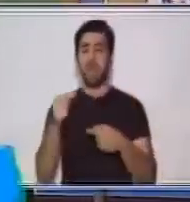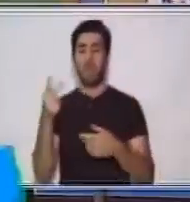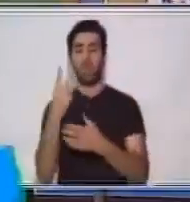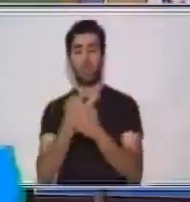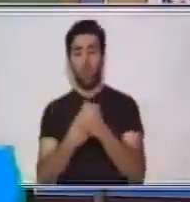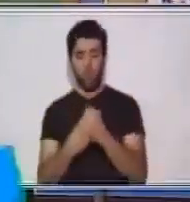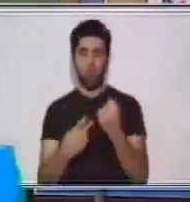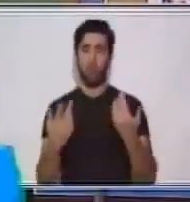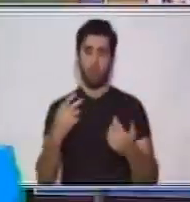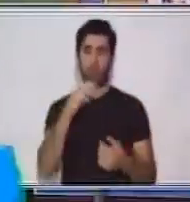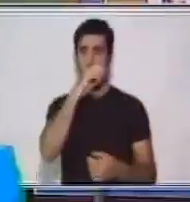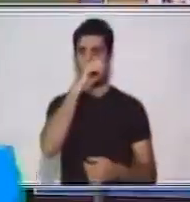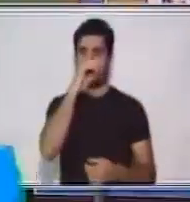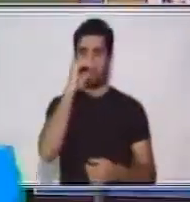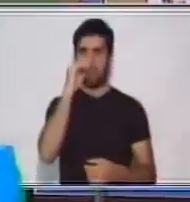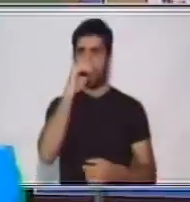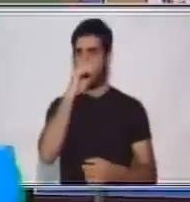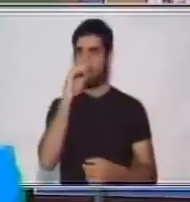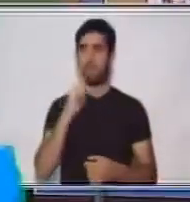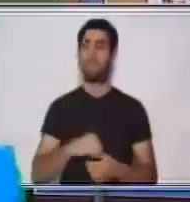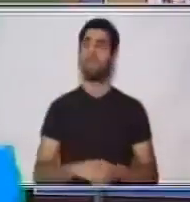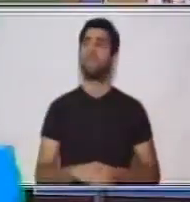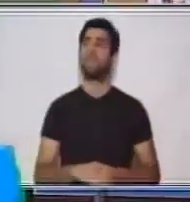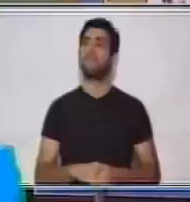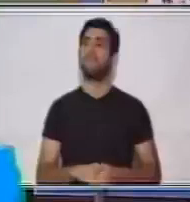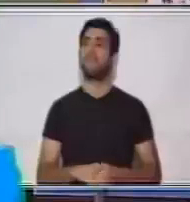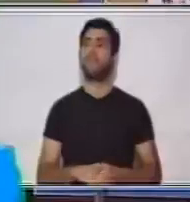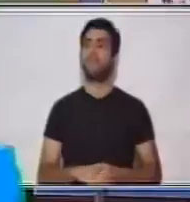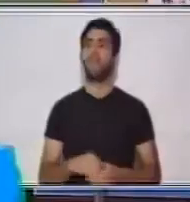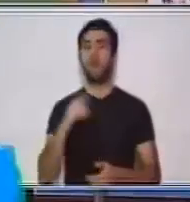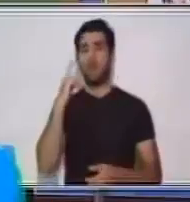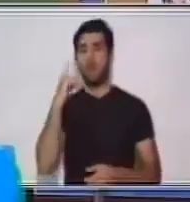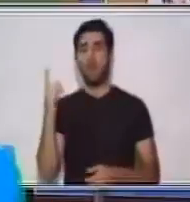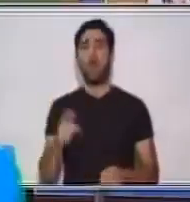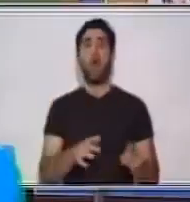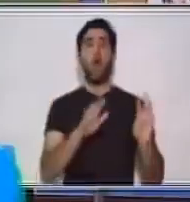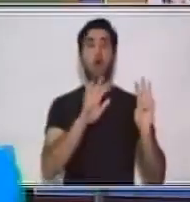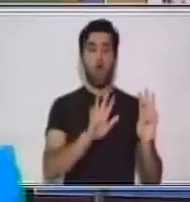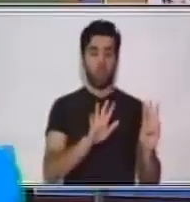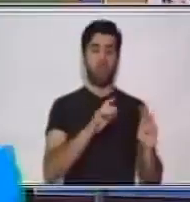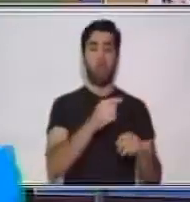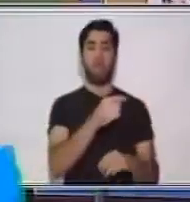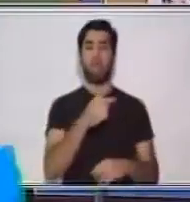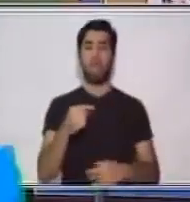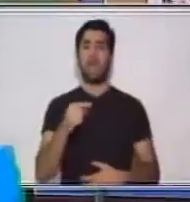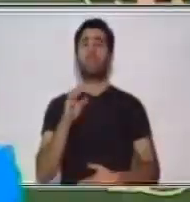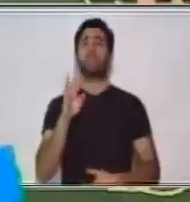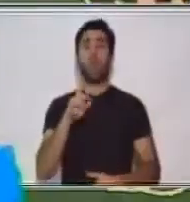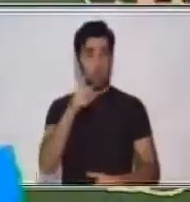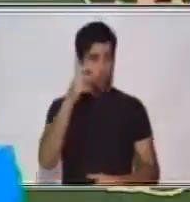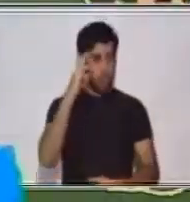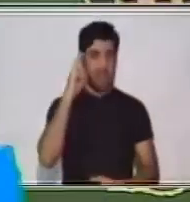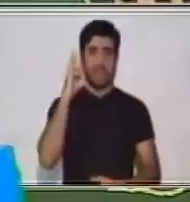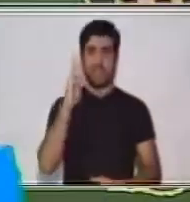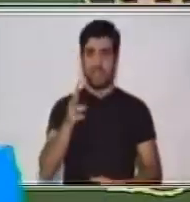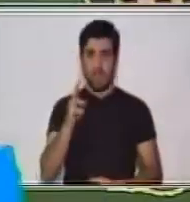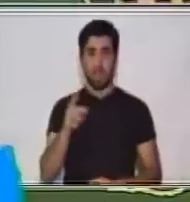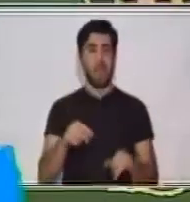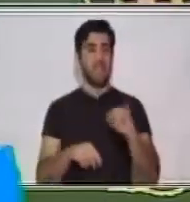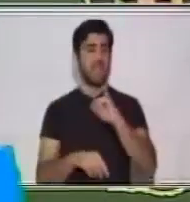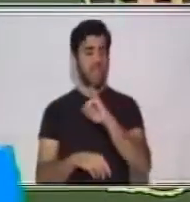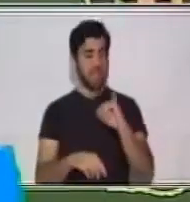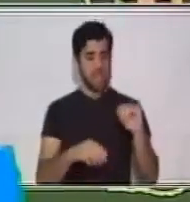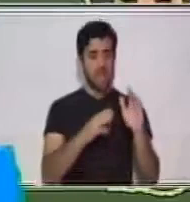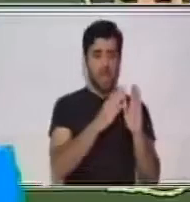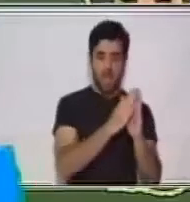realizar el ejercicio. Aquí, ¿cómo me dirá 8 menos 4? Siempre del lado izquierdo vamos a realizar